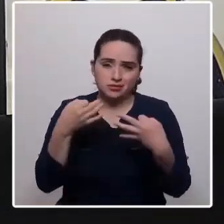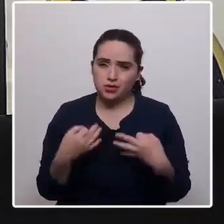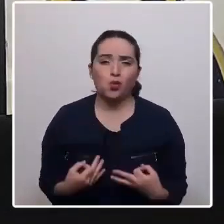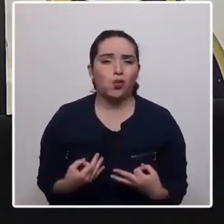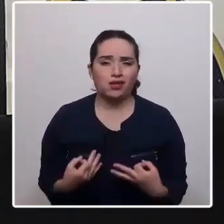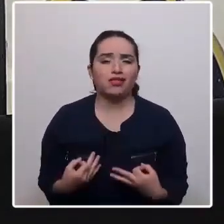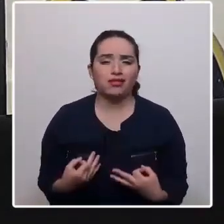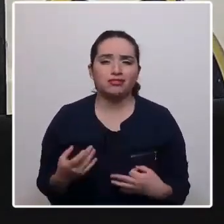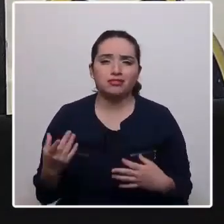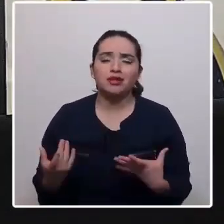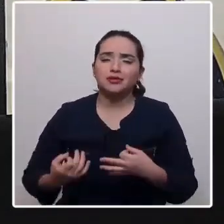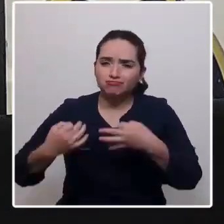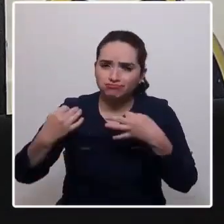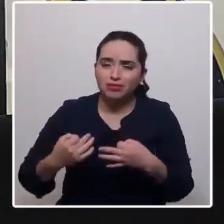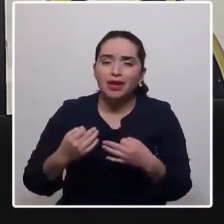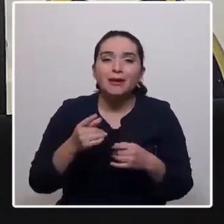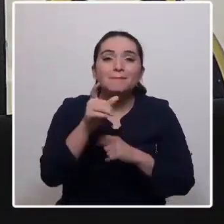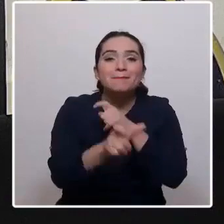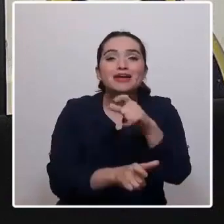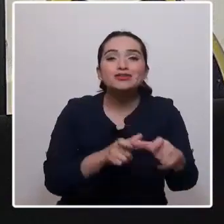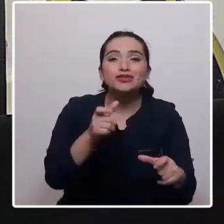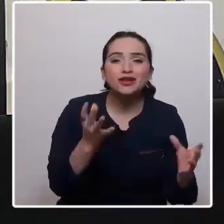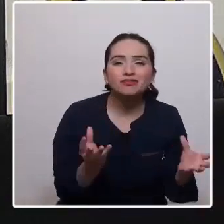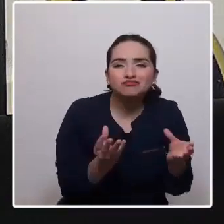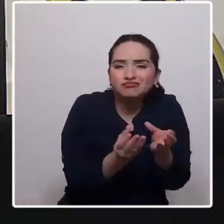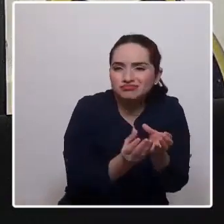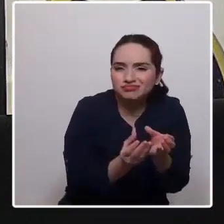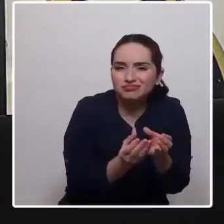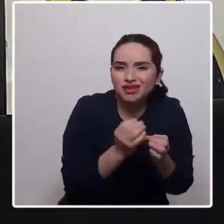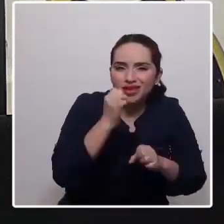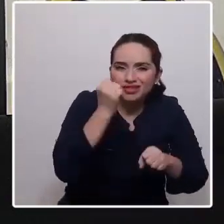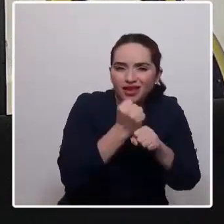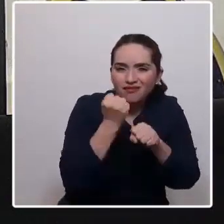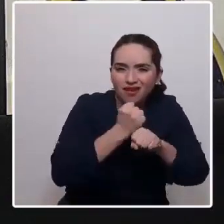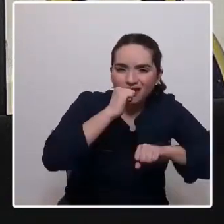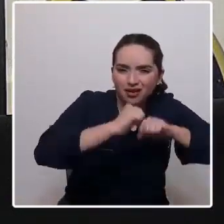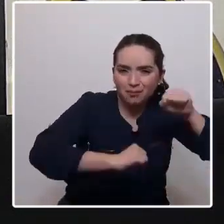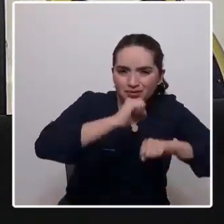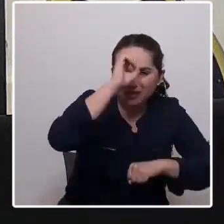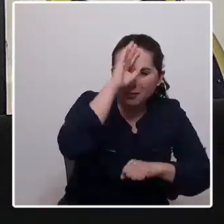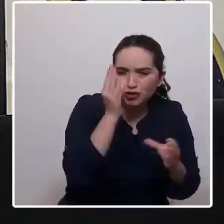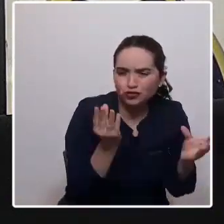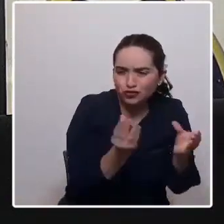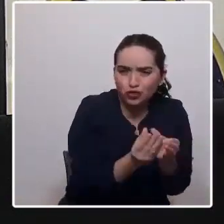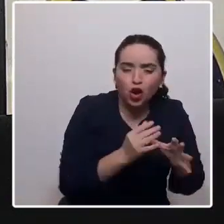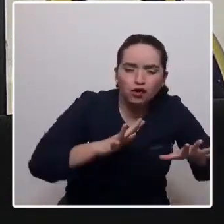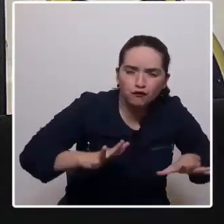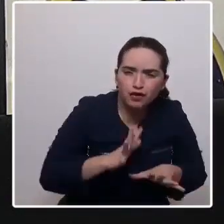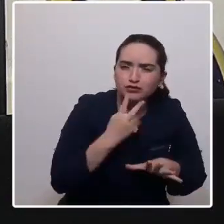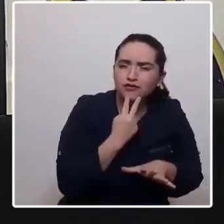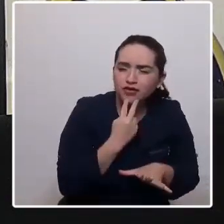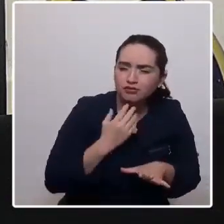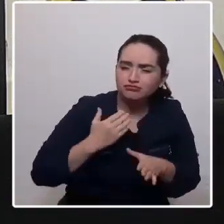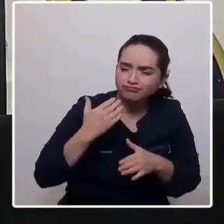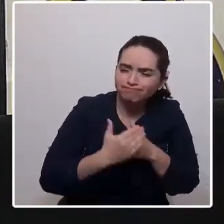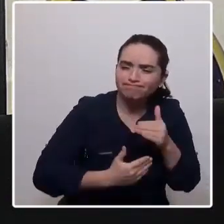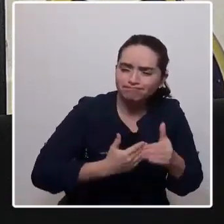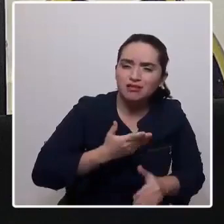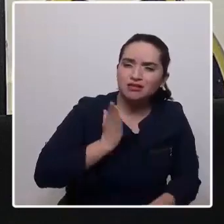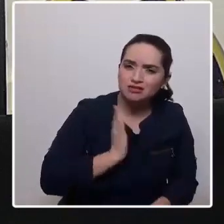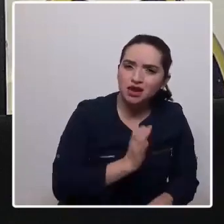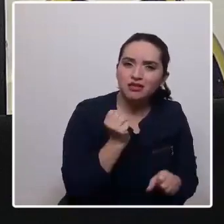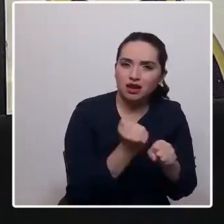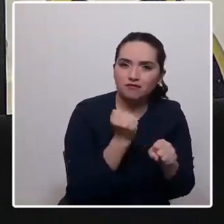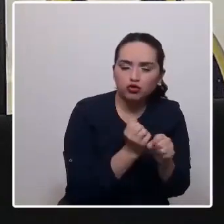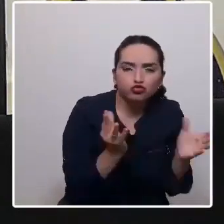a una serie de pequeñas personas, de pequeños mineros, que con todo el esfuerzo de su vida han logrado y siguen haciendo minería por el bien